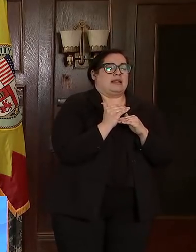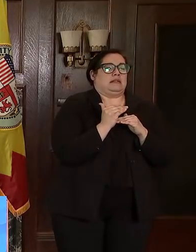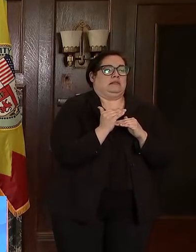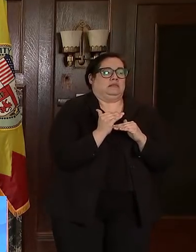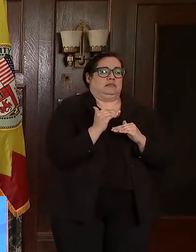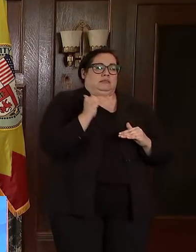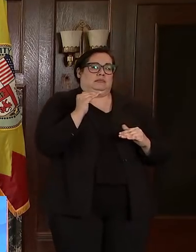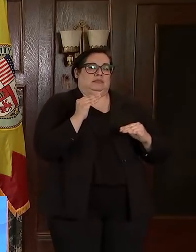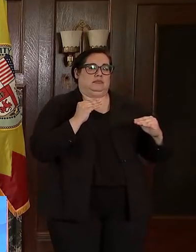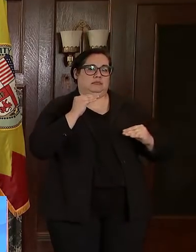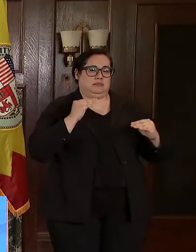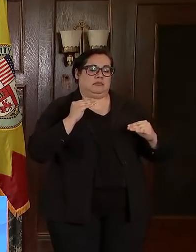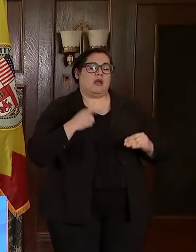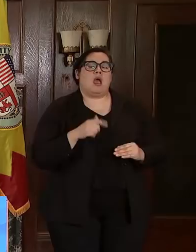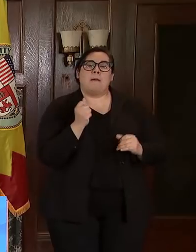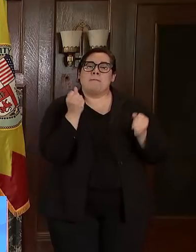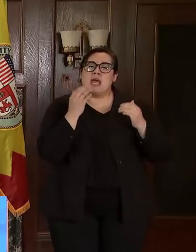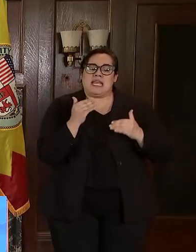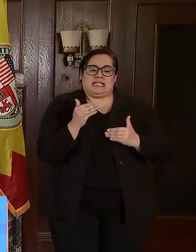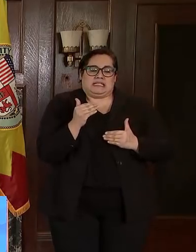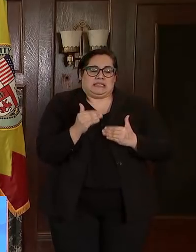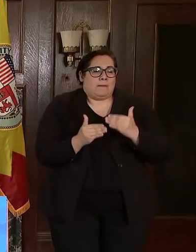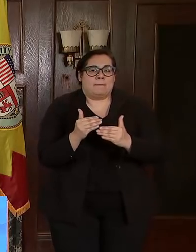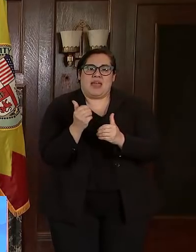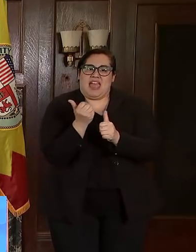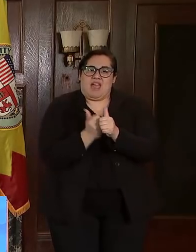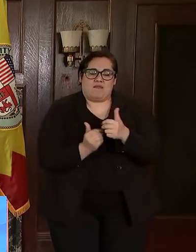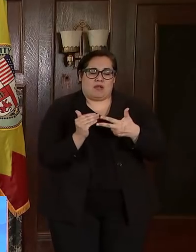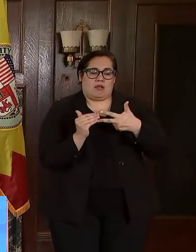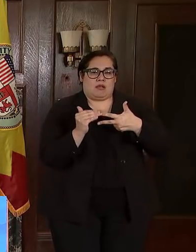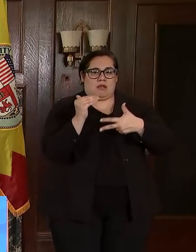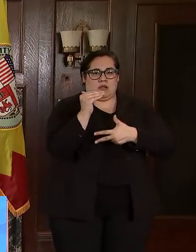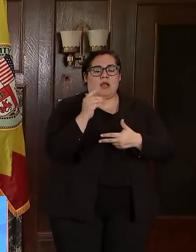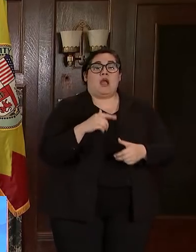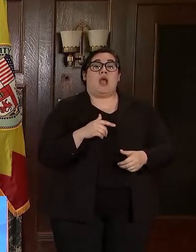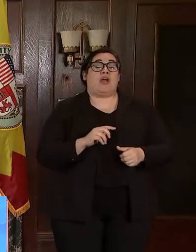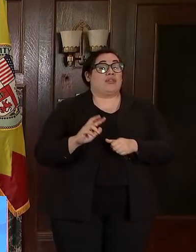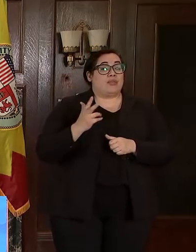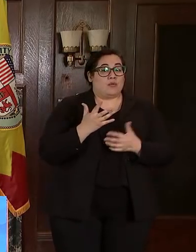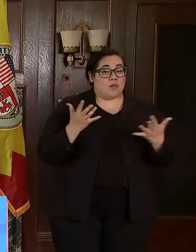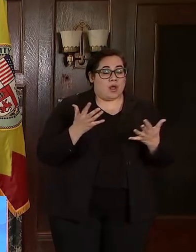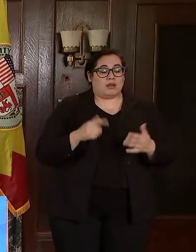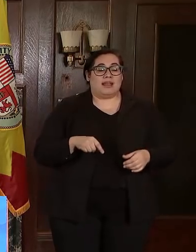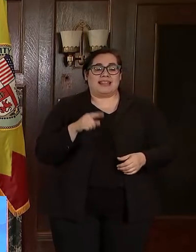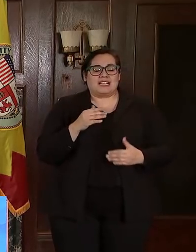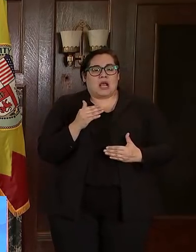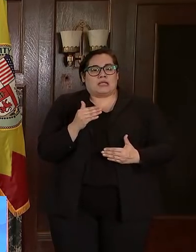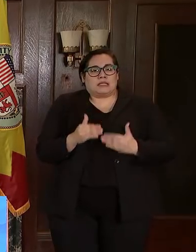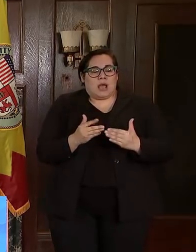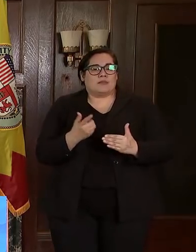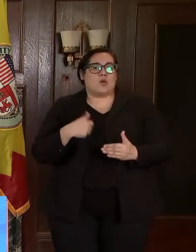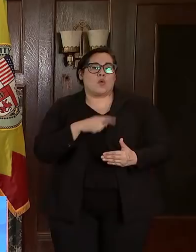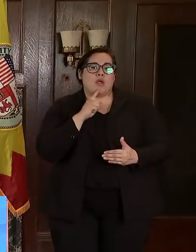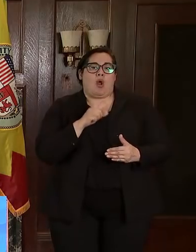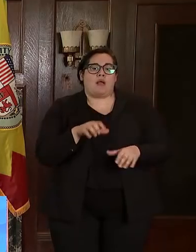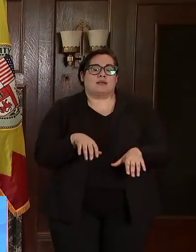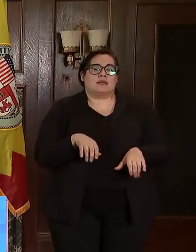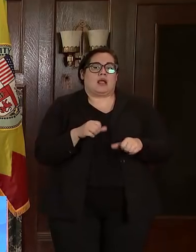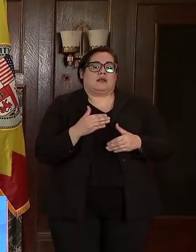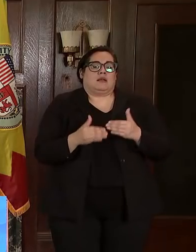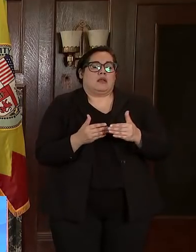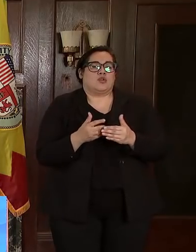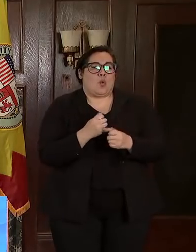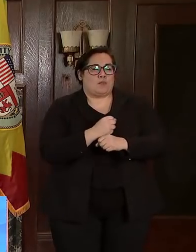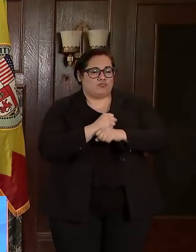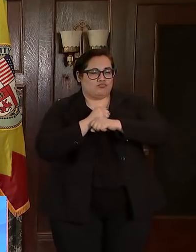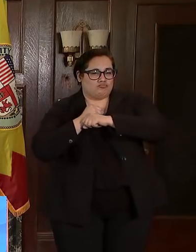muchos pasos en cada fase. Y tercero, estos son pasos que estamos tomando para